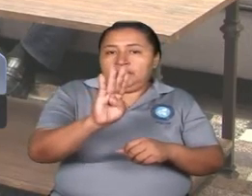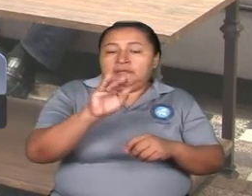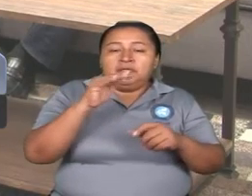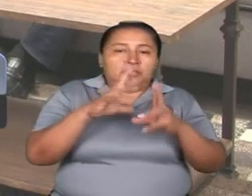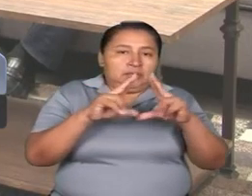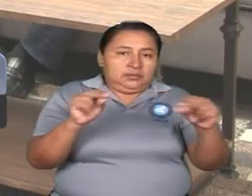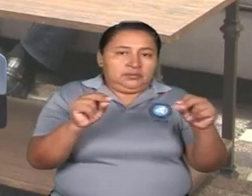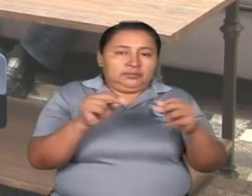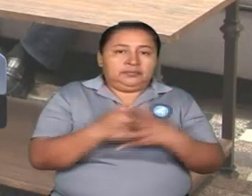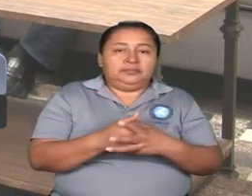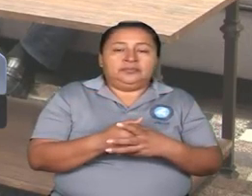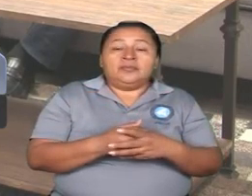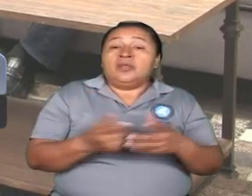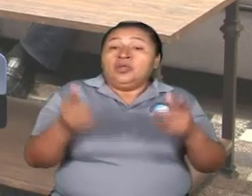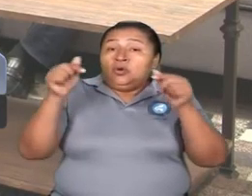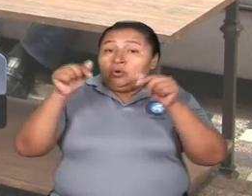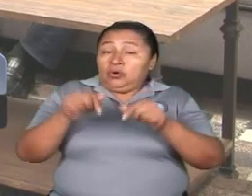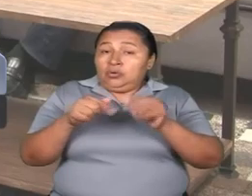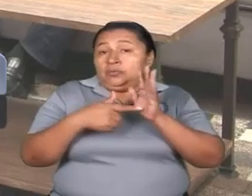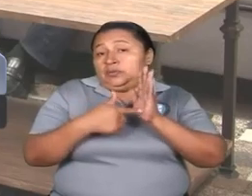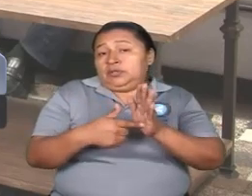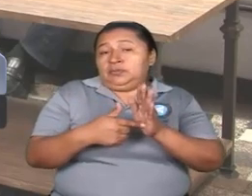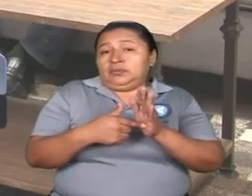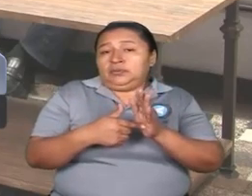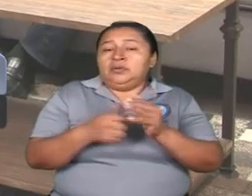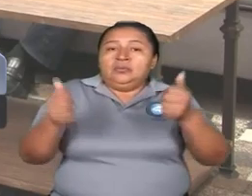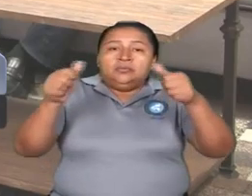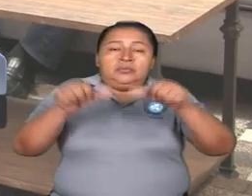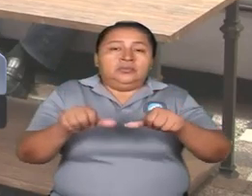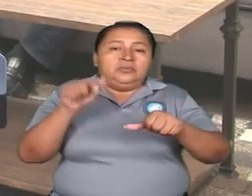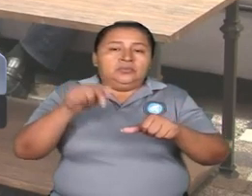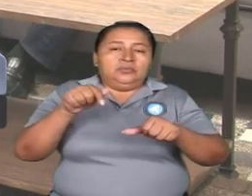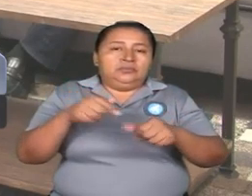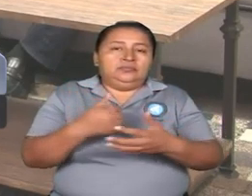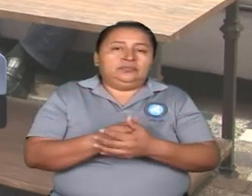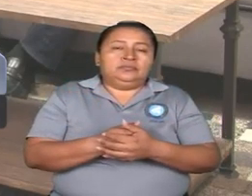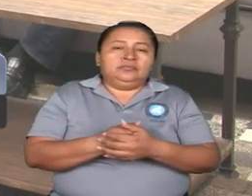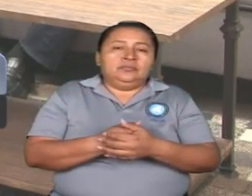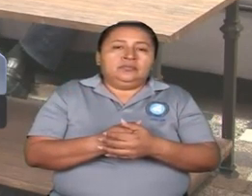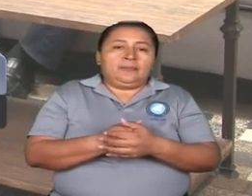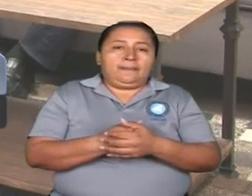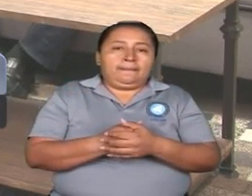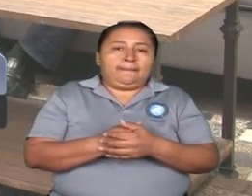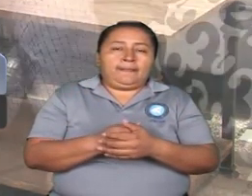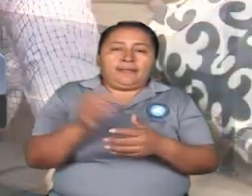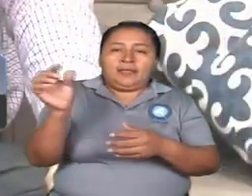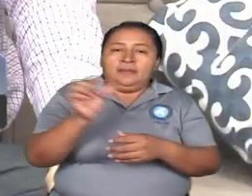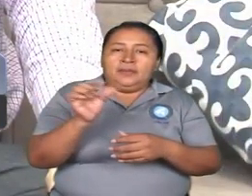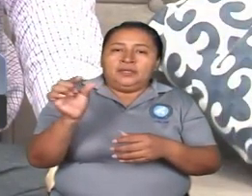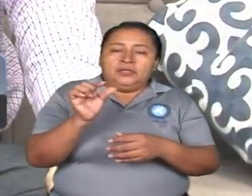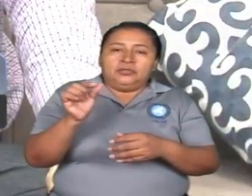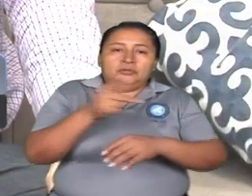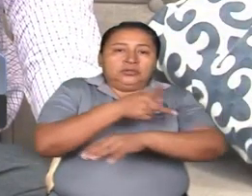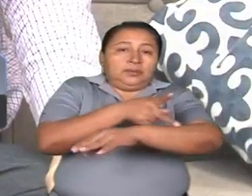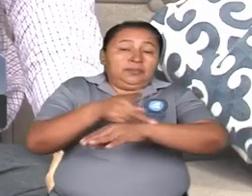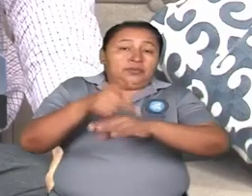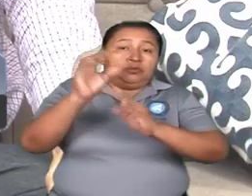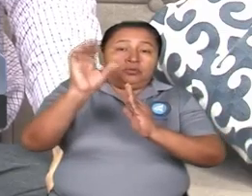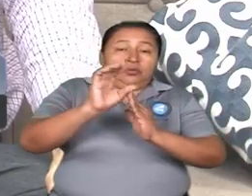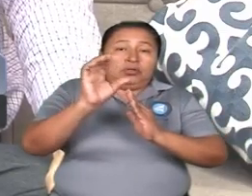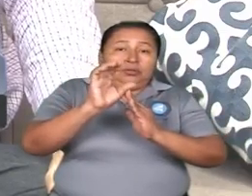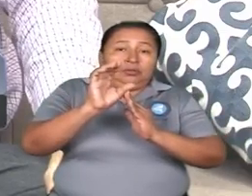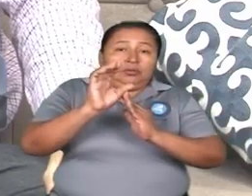país. Hoy día, por ejemplo, aprobamos un préstamo hacia el puerto de Corinto, que